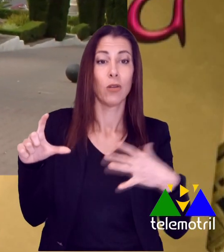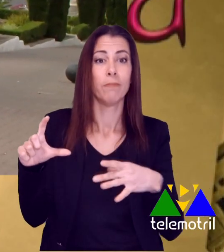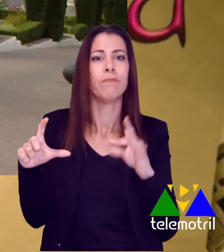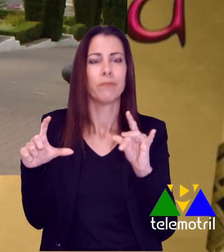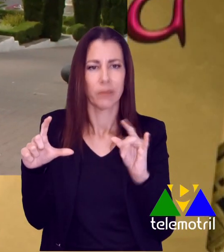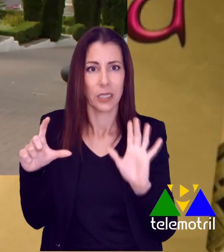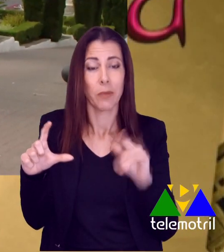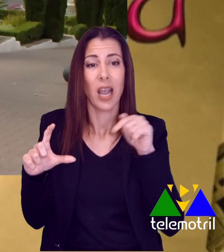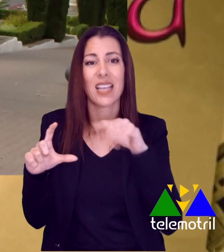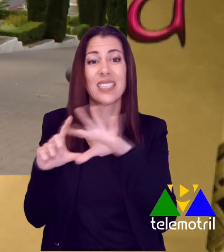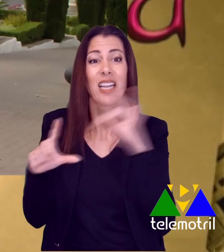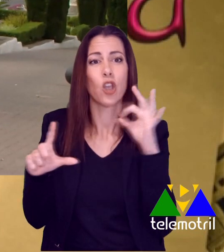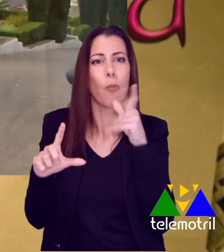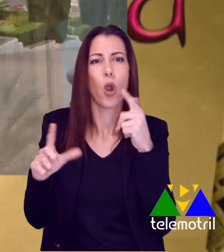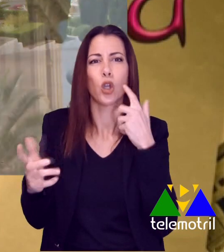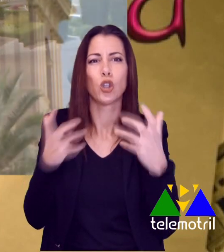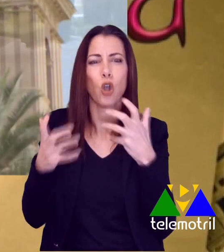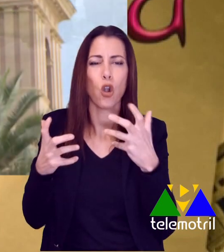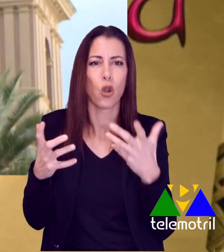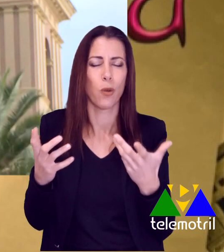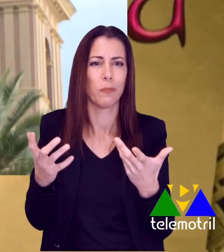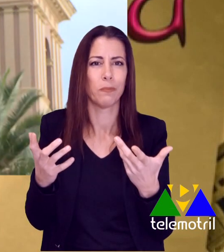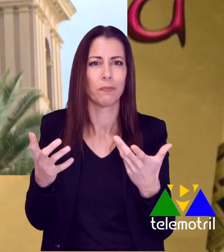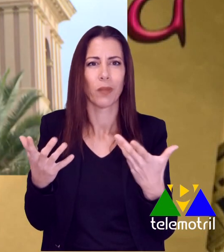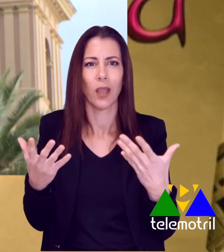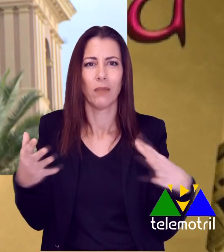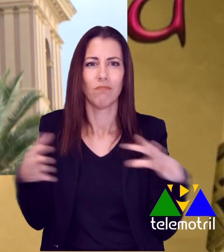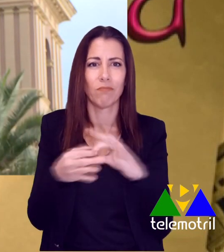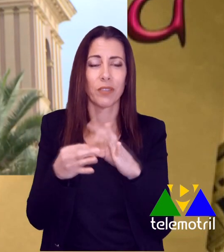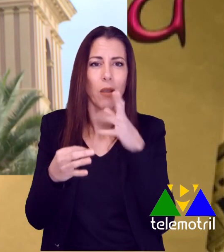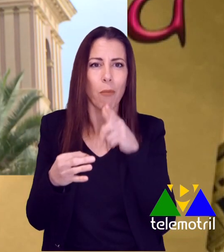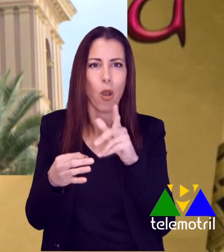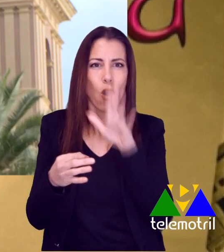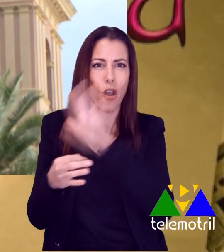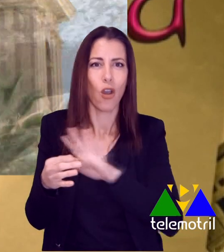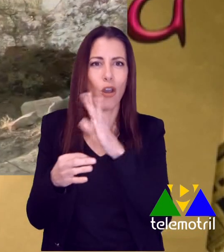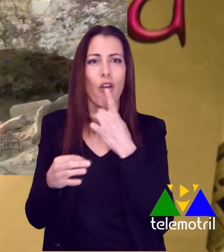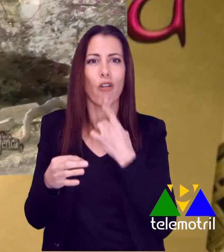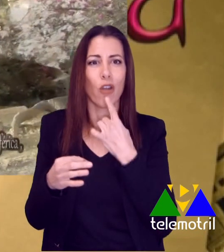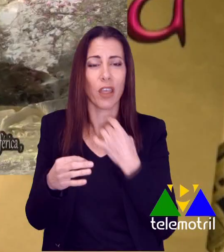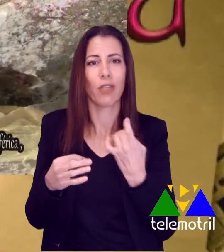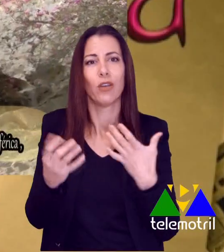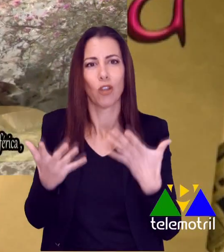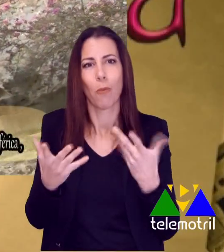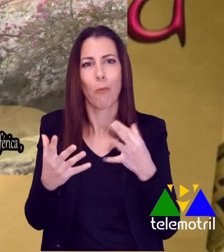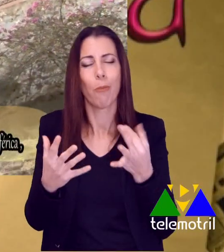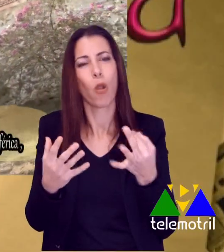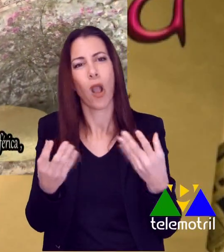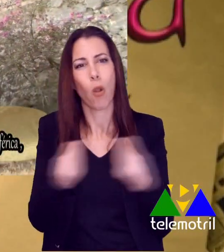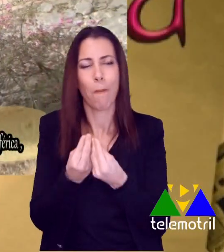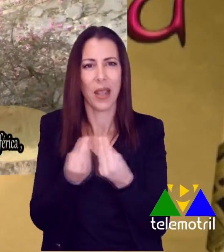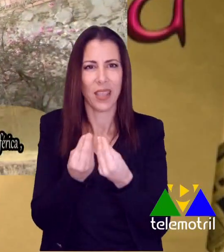se eligió seguramente por el tono de la fachada, del tono rojizo de la fachada, ¿no? Acompañar el tono